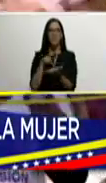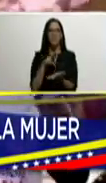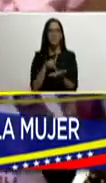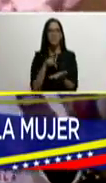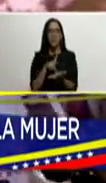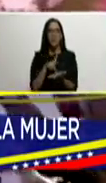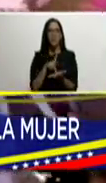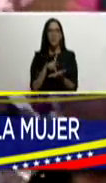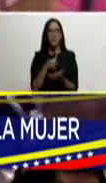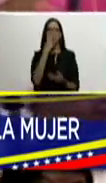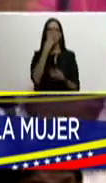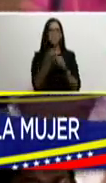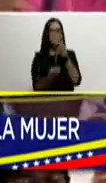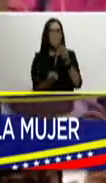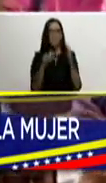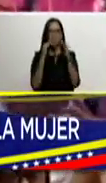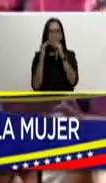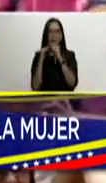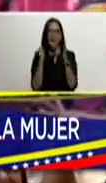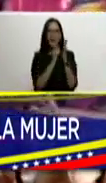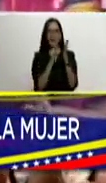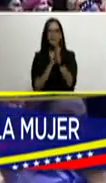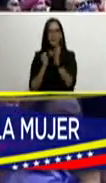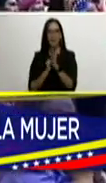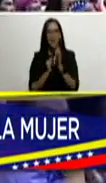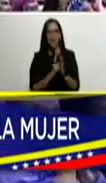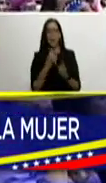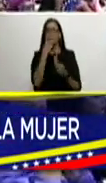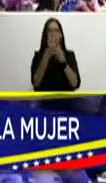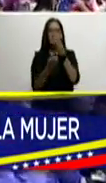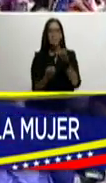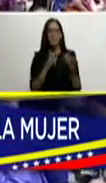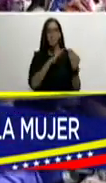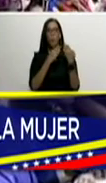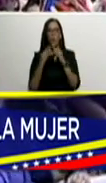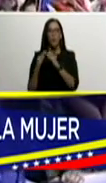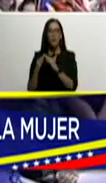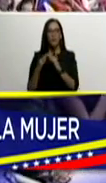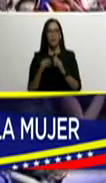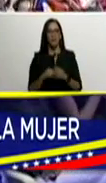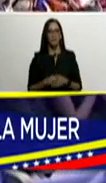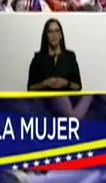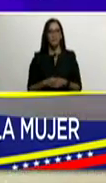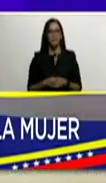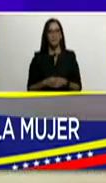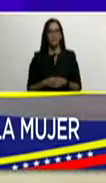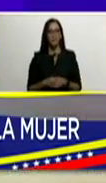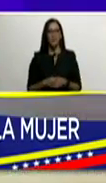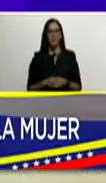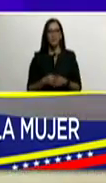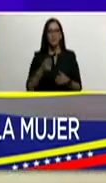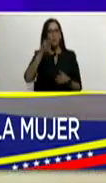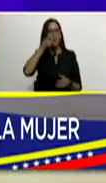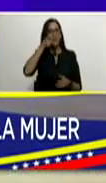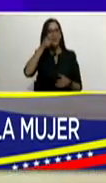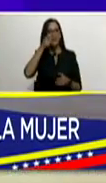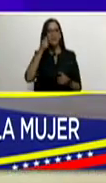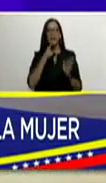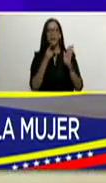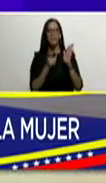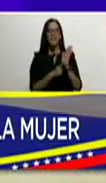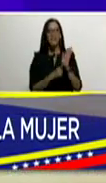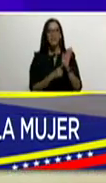participando, visitando casa por casa, visitando comunidad por comunidad, supervisando la